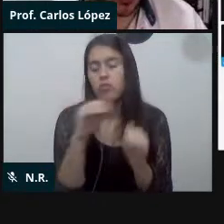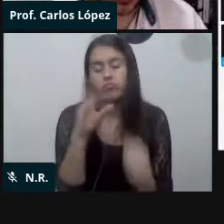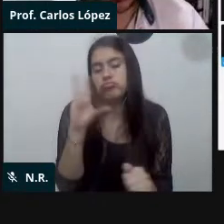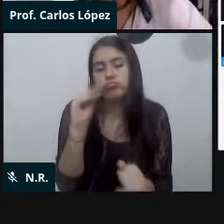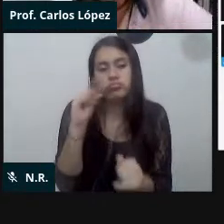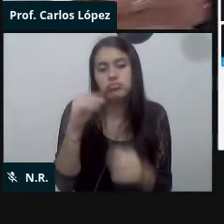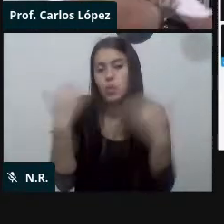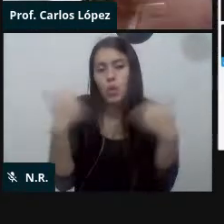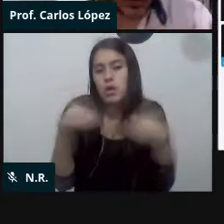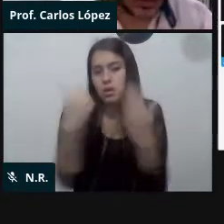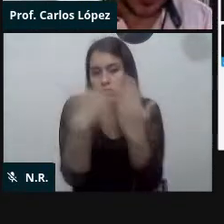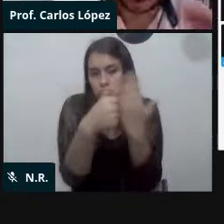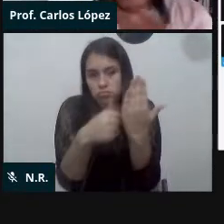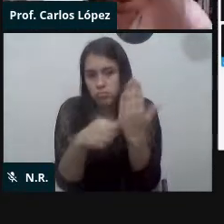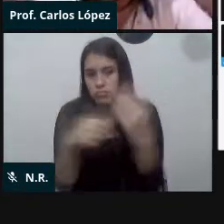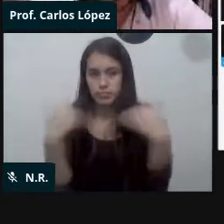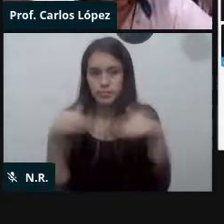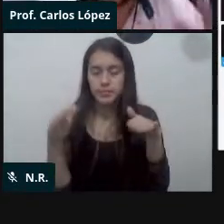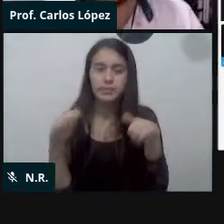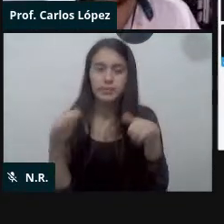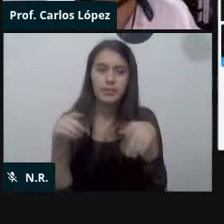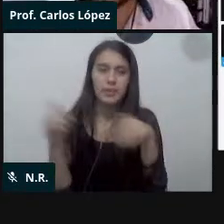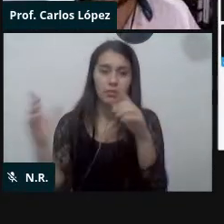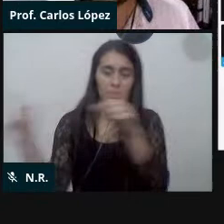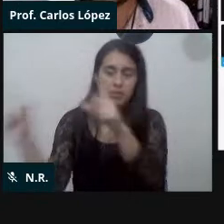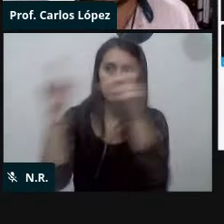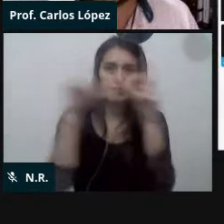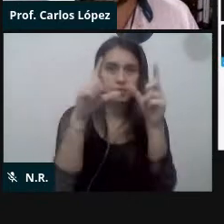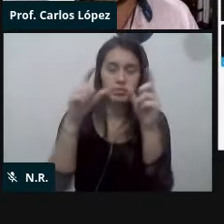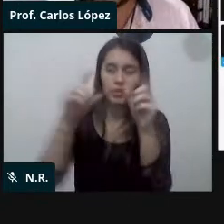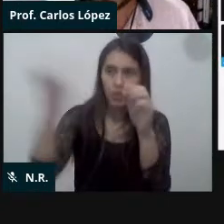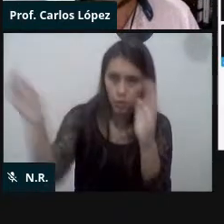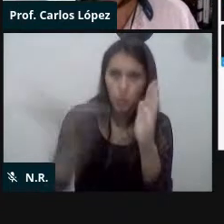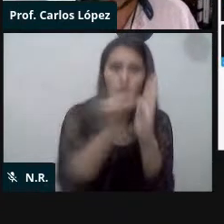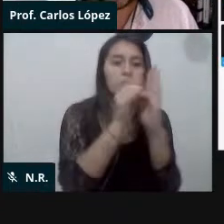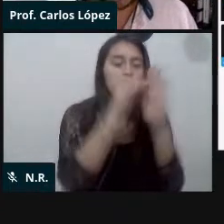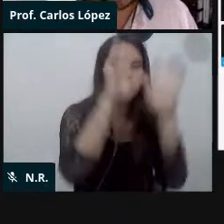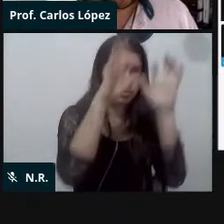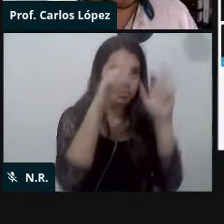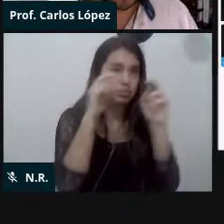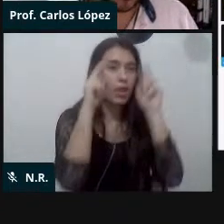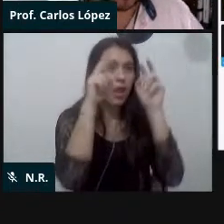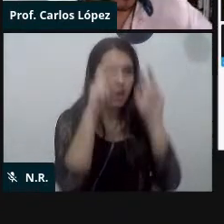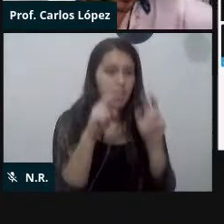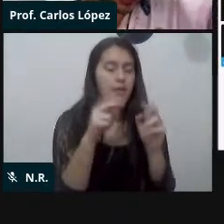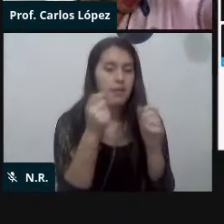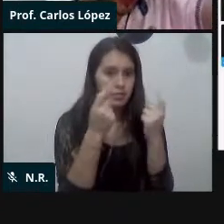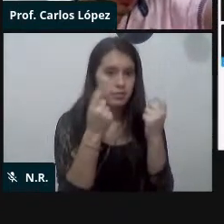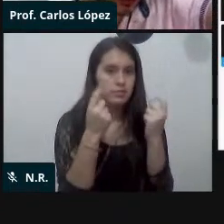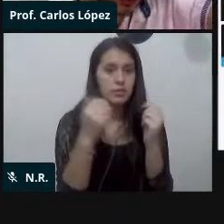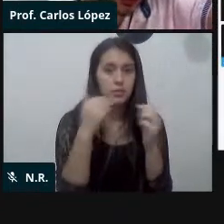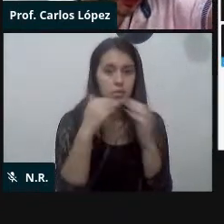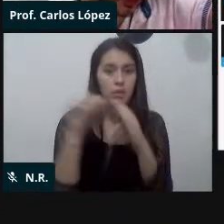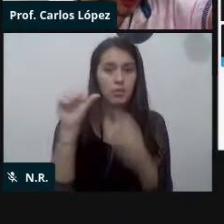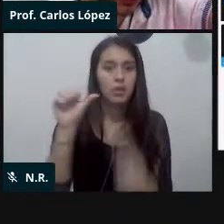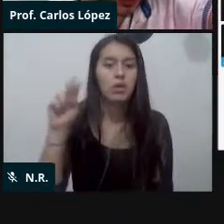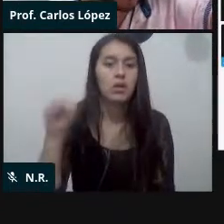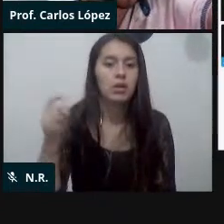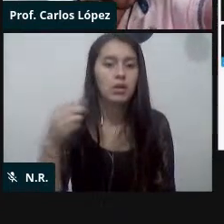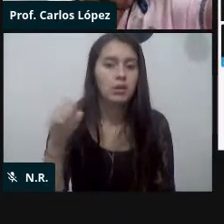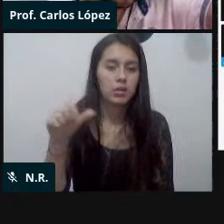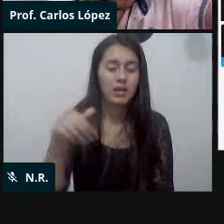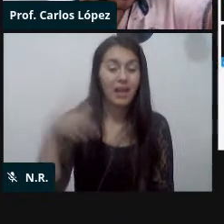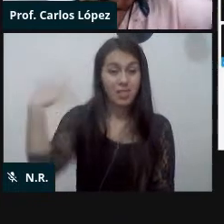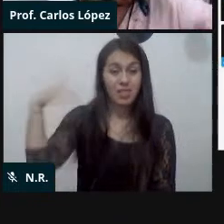está compartiendo. Pero aquí van a llegar a este estudio, van a llegar a estos comentarios. Aquí Ángel Guerrero nos saludó en su momento cuando estuvo